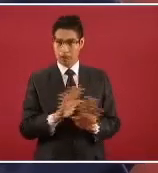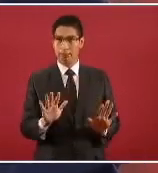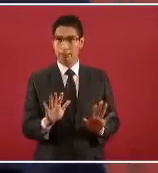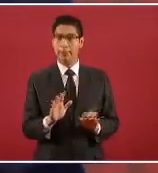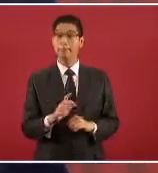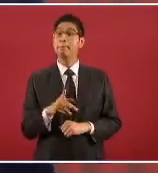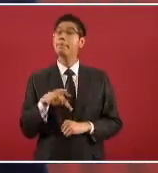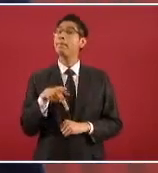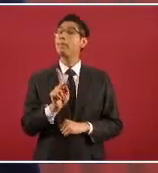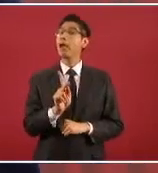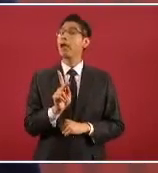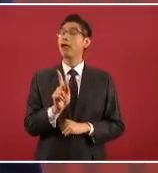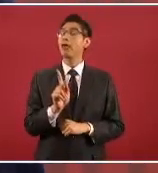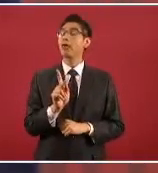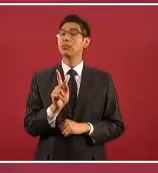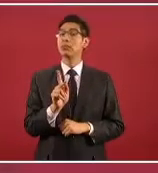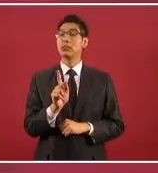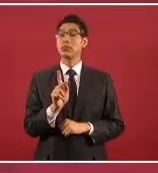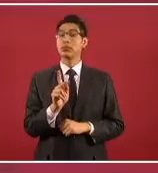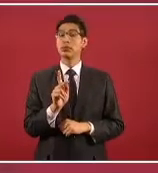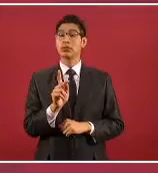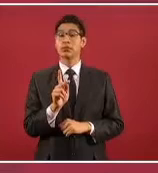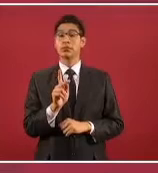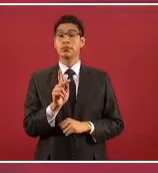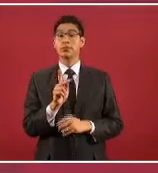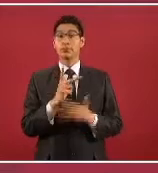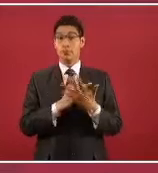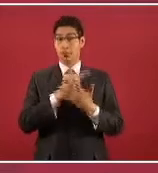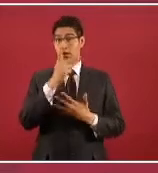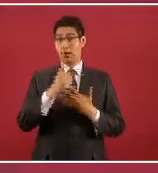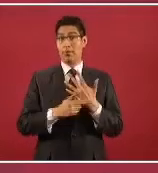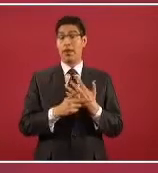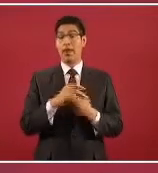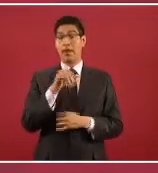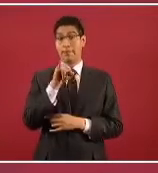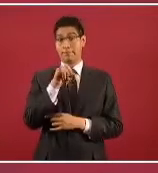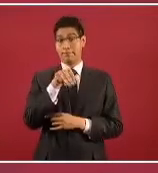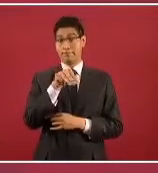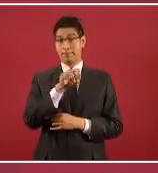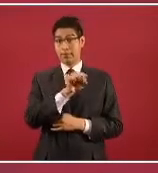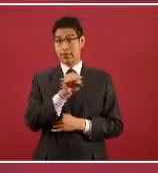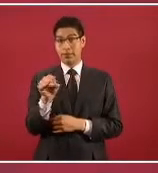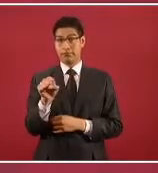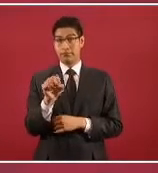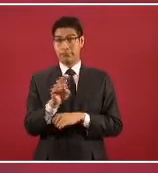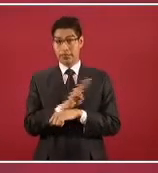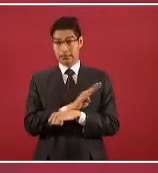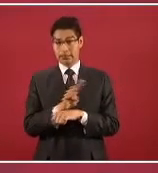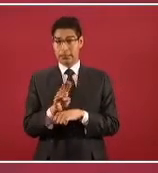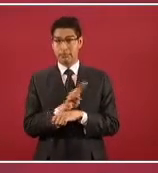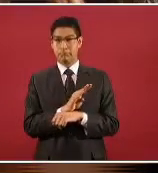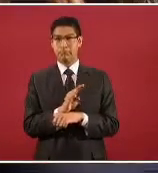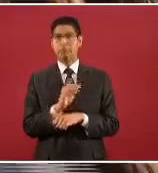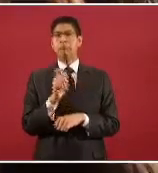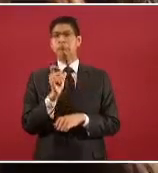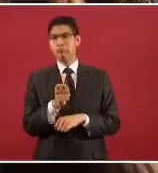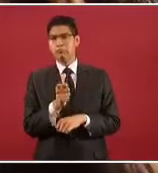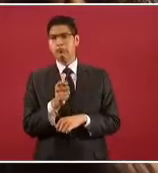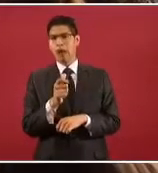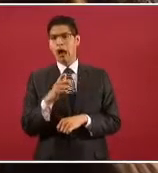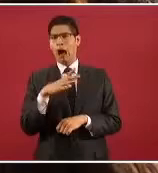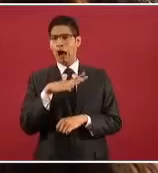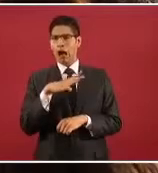Pero el programa IMSS Bienestar ha resuelto muy bien eso porque tienen unidades